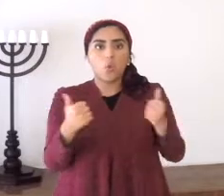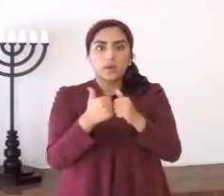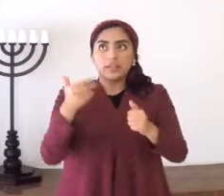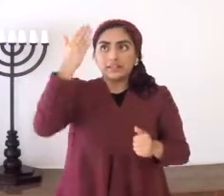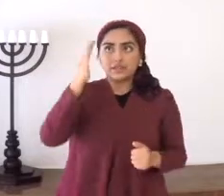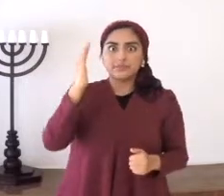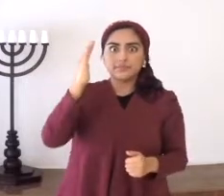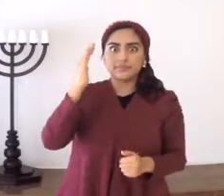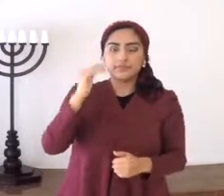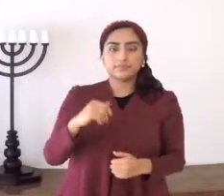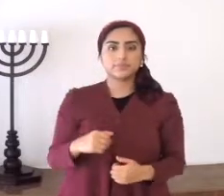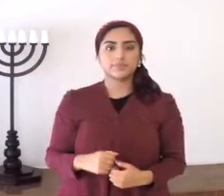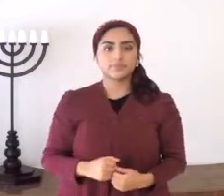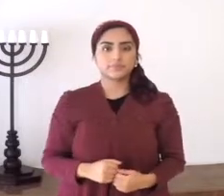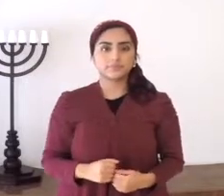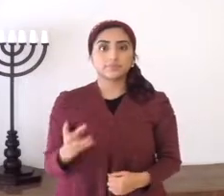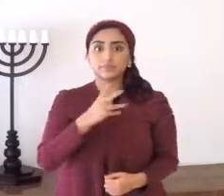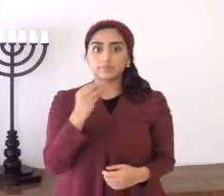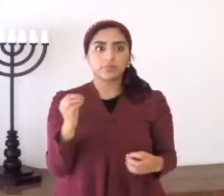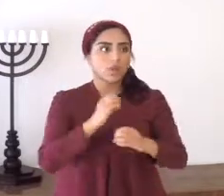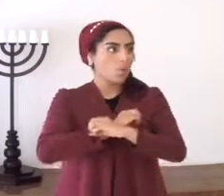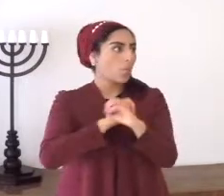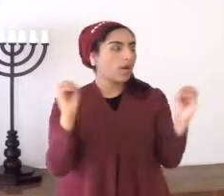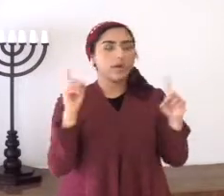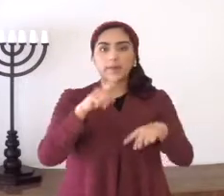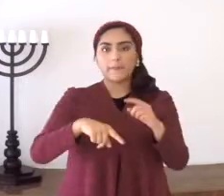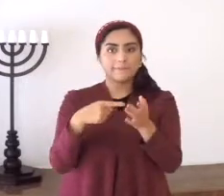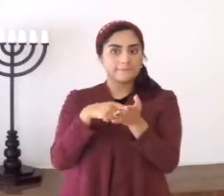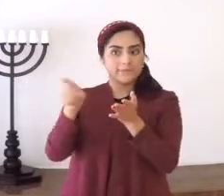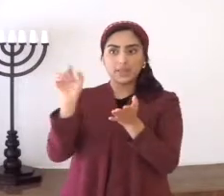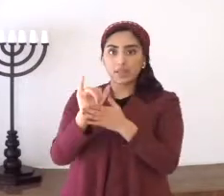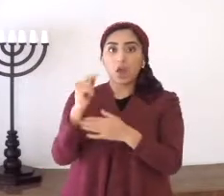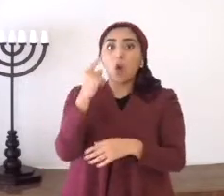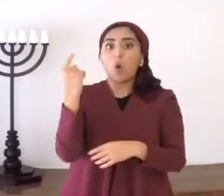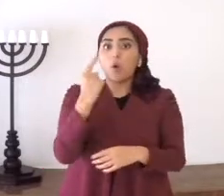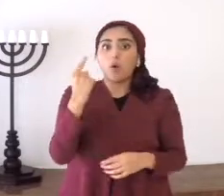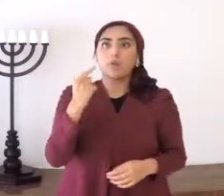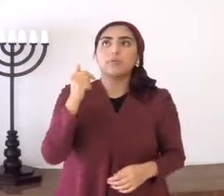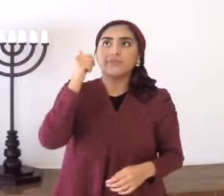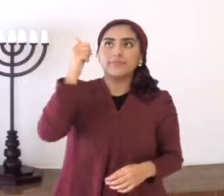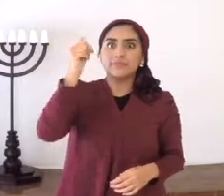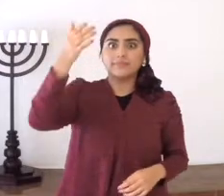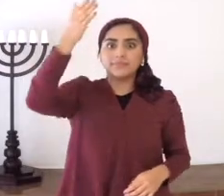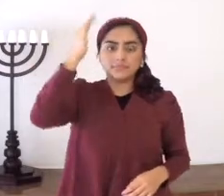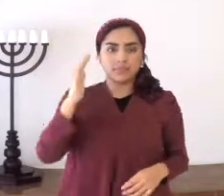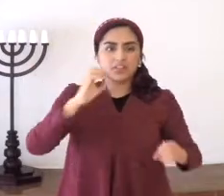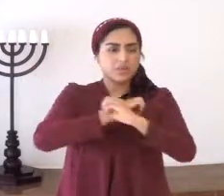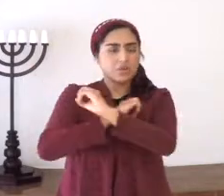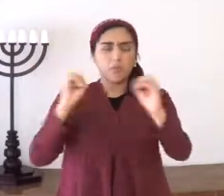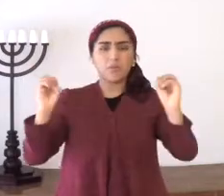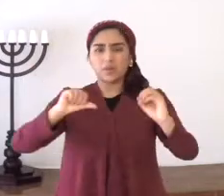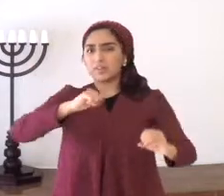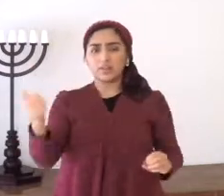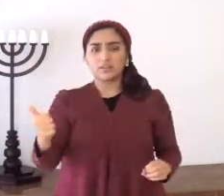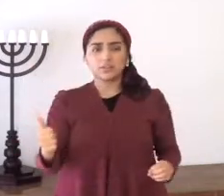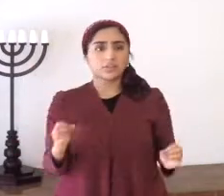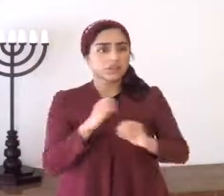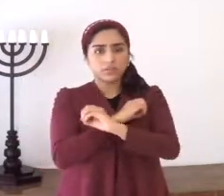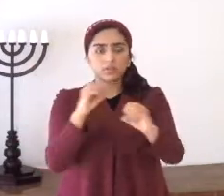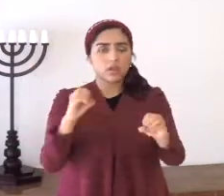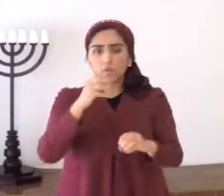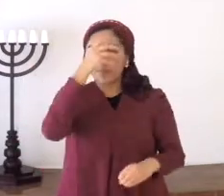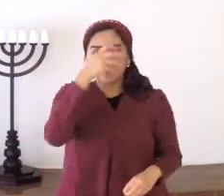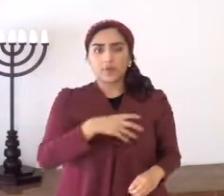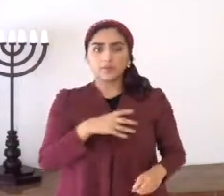lugar, eso es imposible, porque la deuda era con Elohim. Y nadie podía pagar esa deuda sino